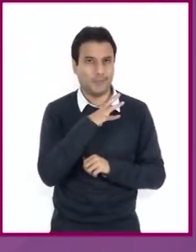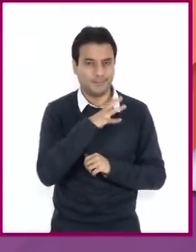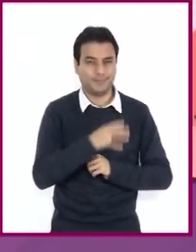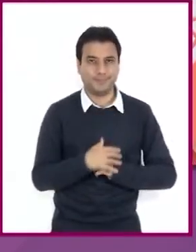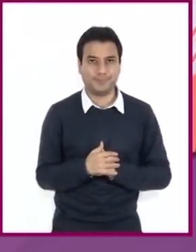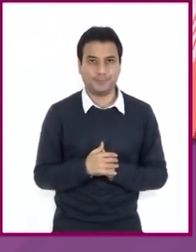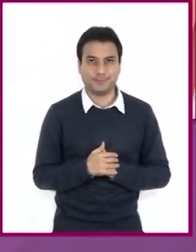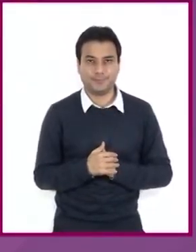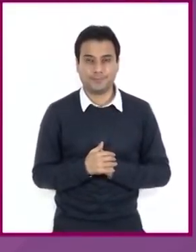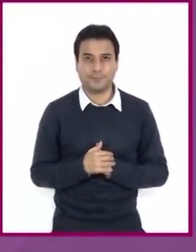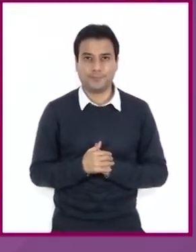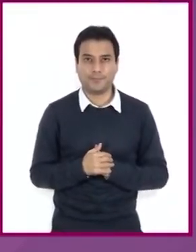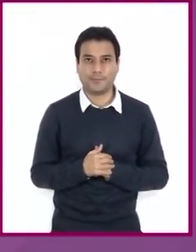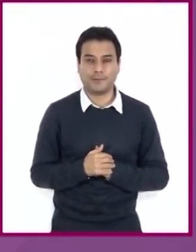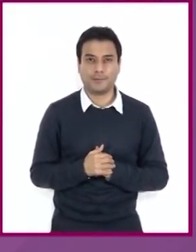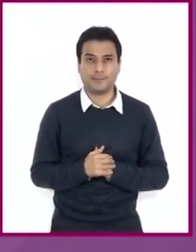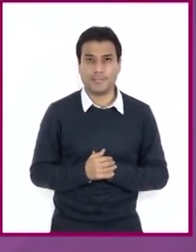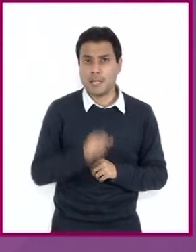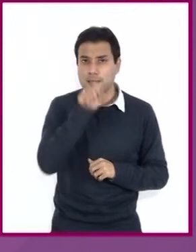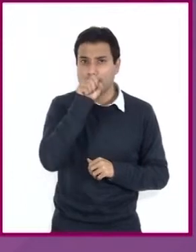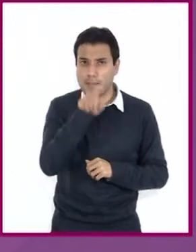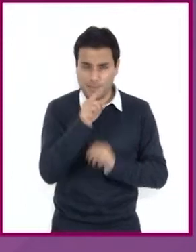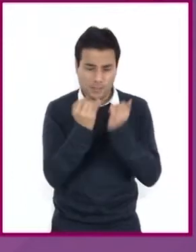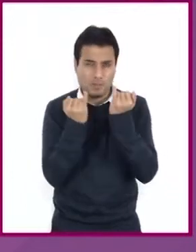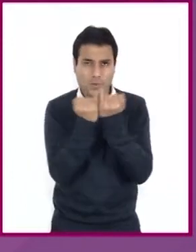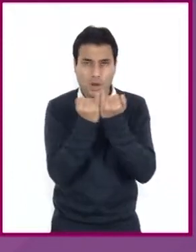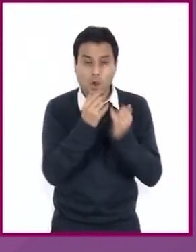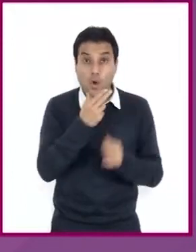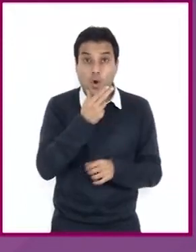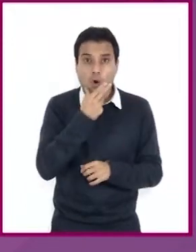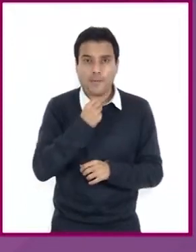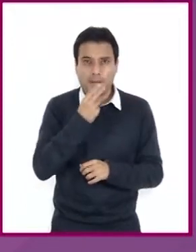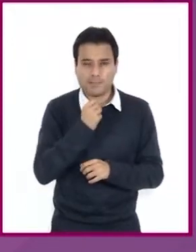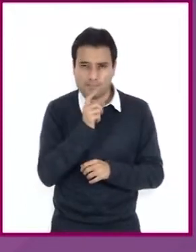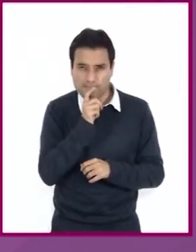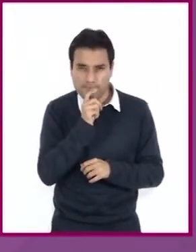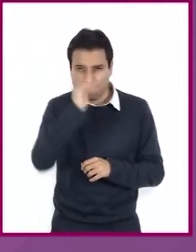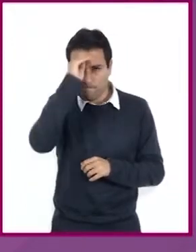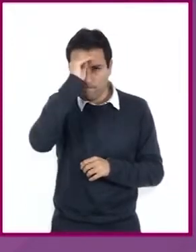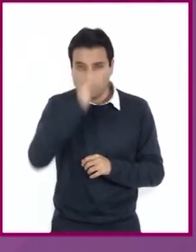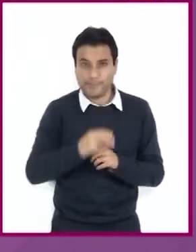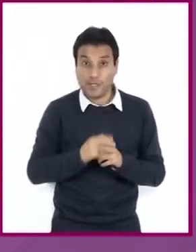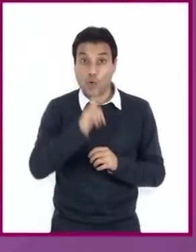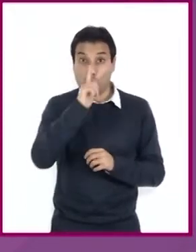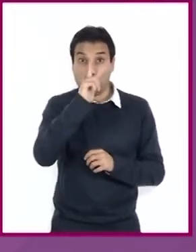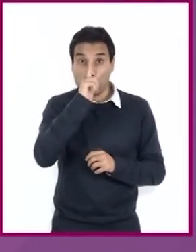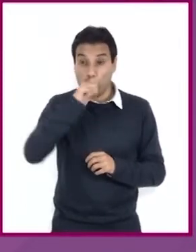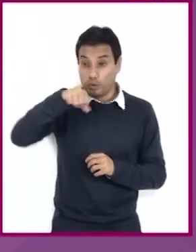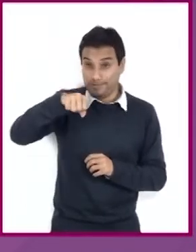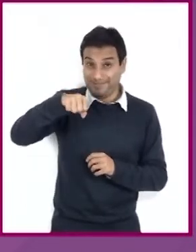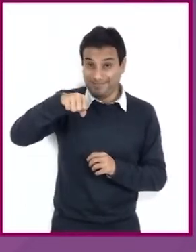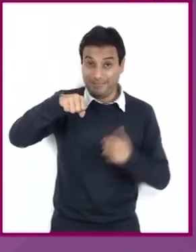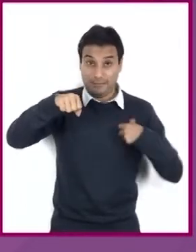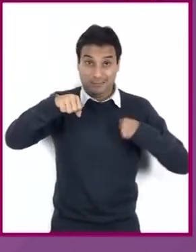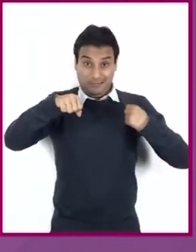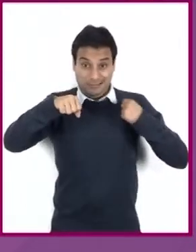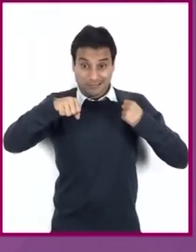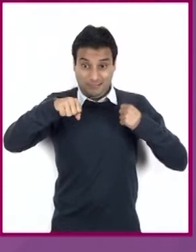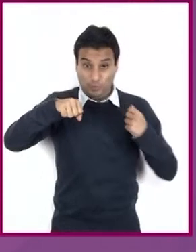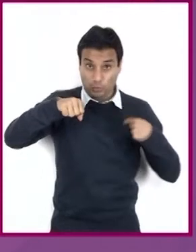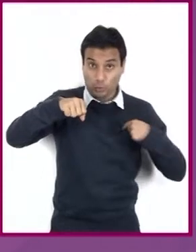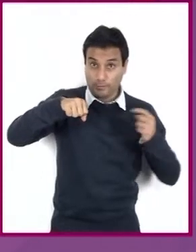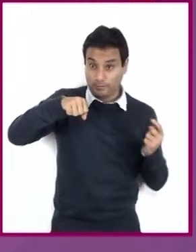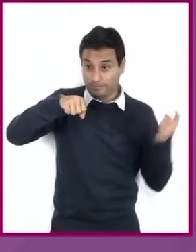cuarto. También descubrió que cubrir la linterna causaba que el lugar que ésta iluminaba se